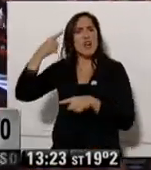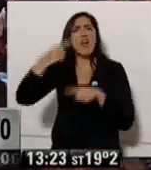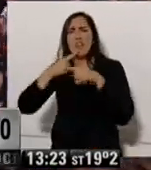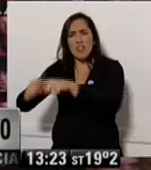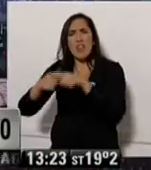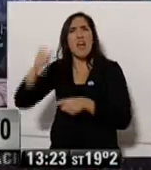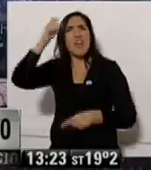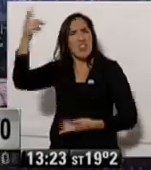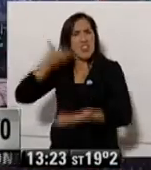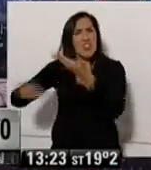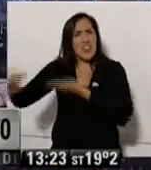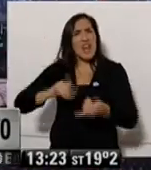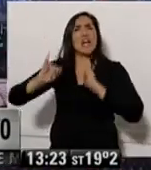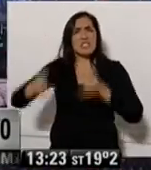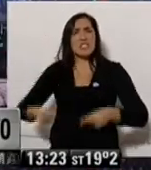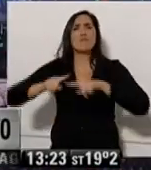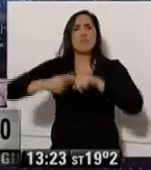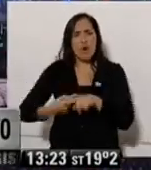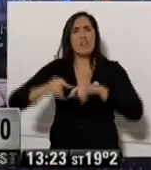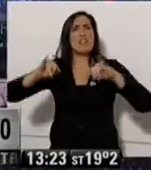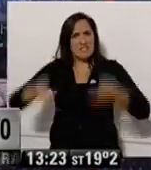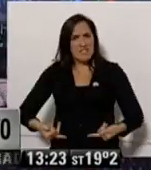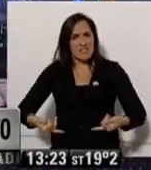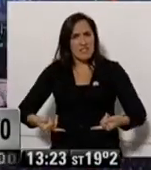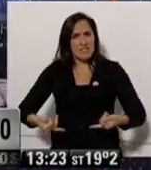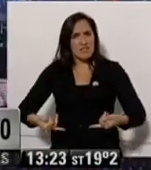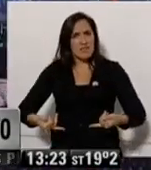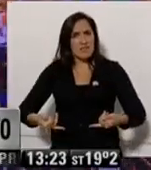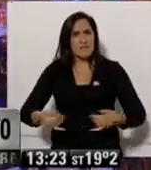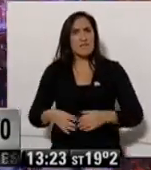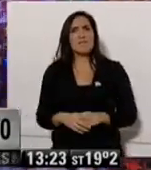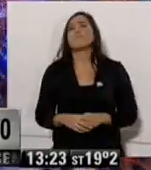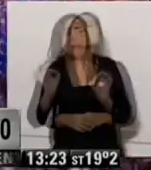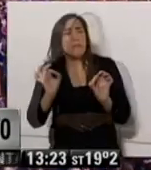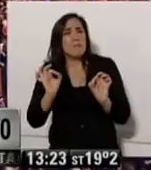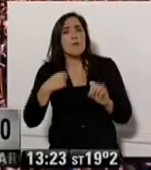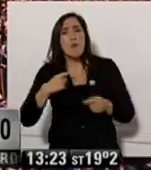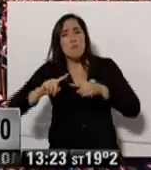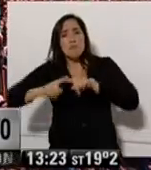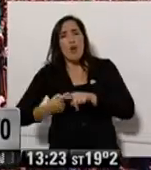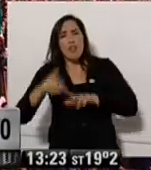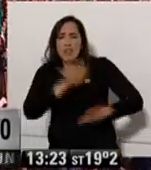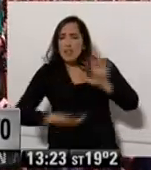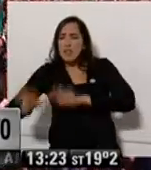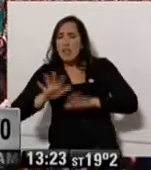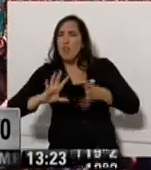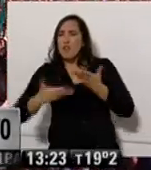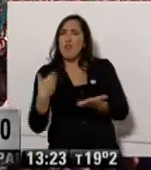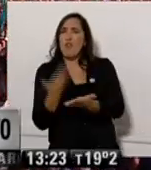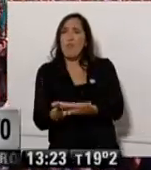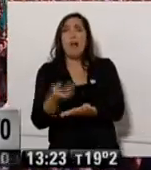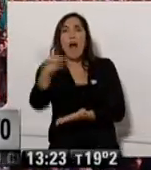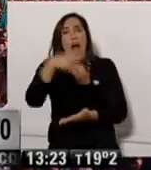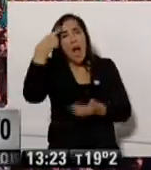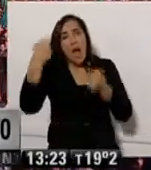debate, sí de política. No les pido que estén de acuerdo con nuestras políticas, solo